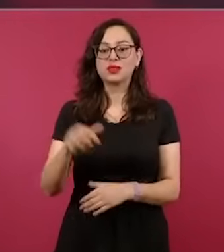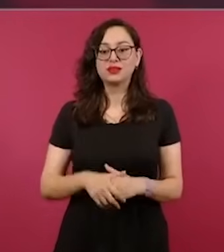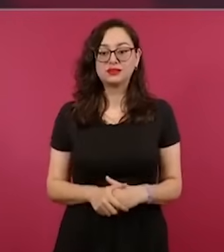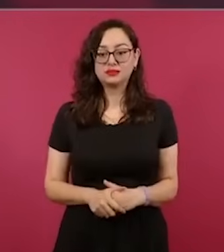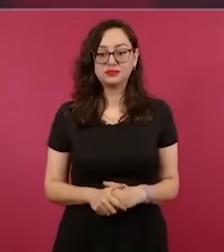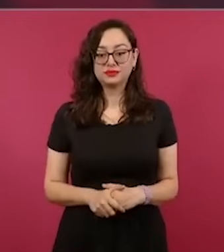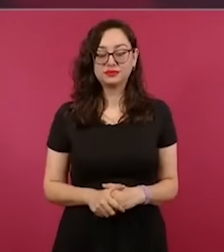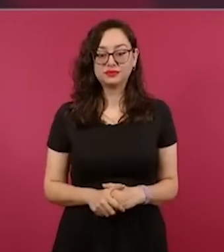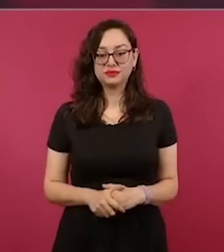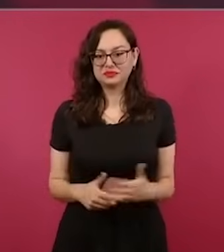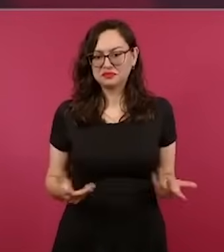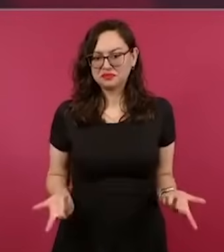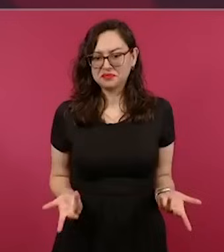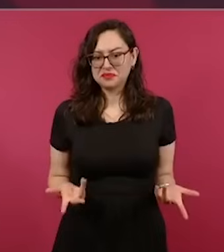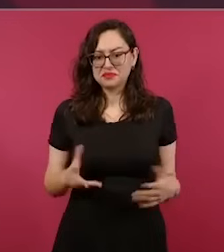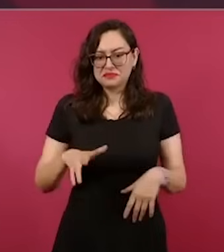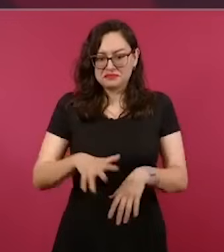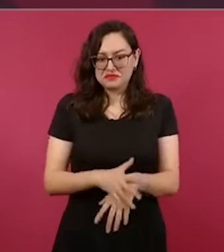Entonces, por eso